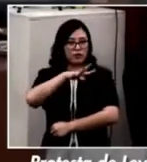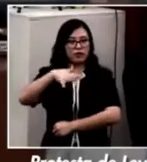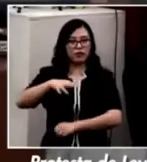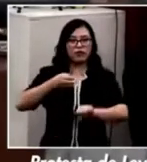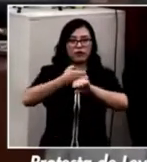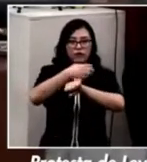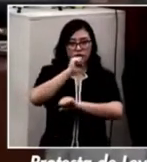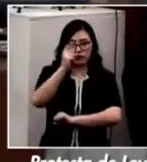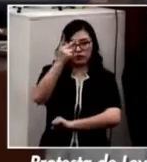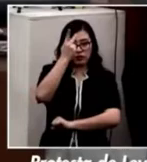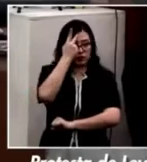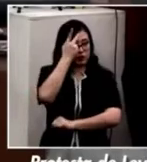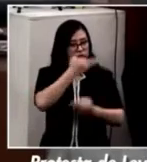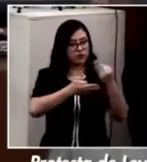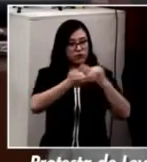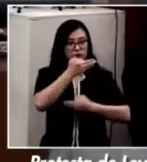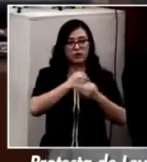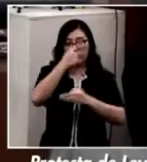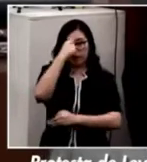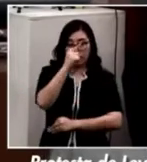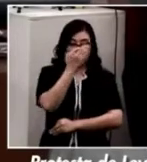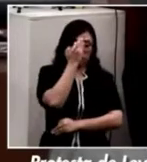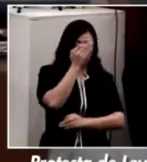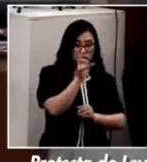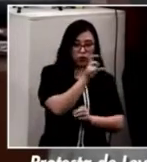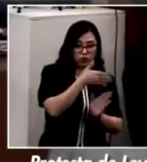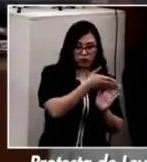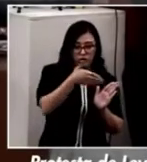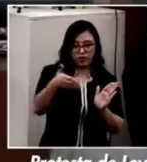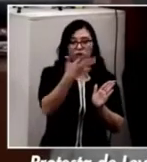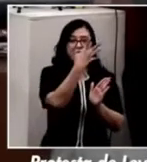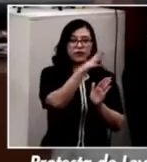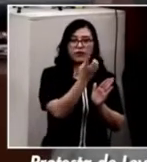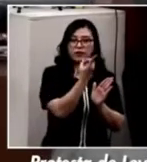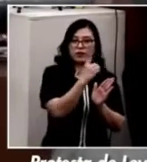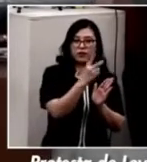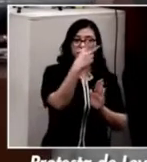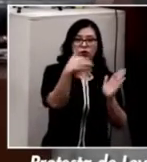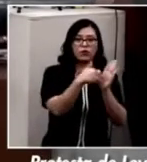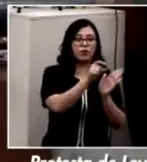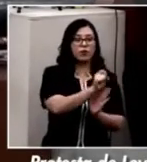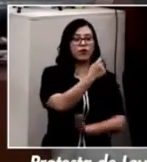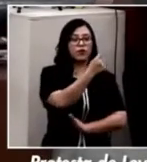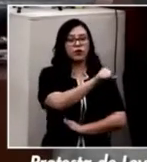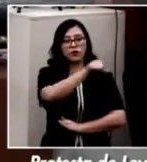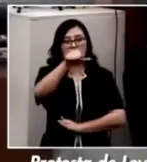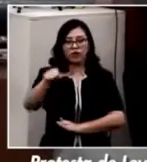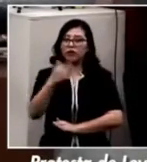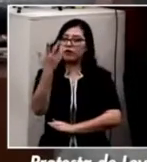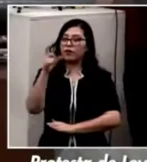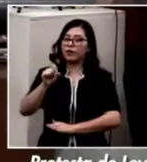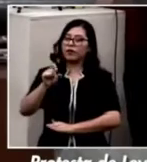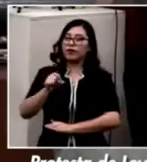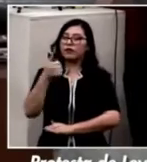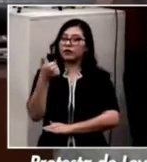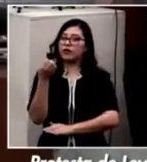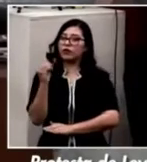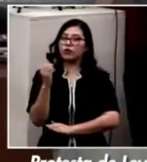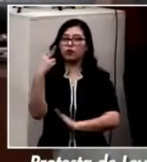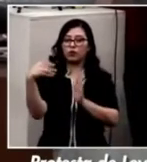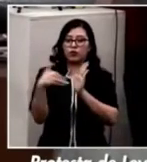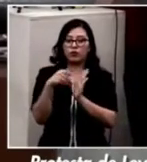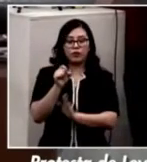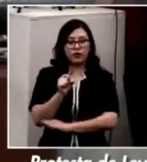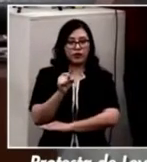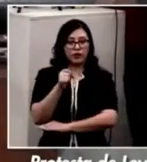la designación. Estas líneas se comenzaron a trazar desde ya. Los retos son importantes, como tú